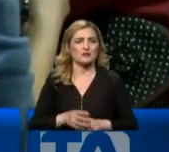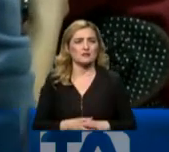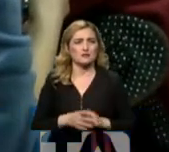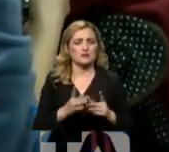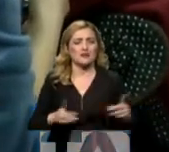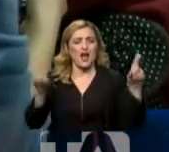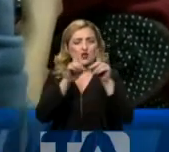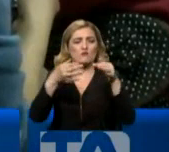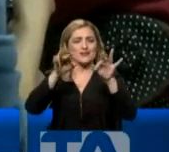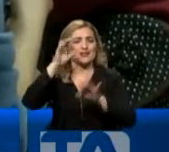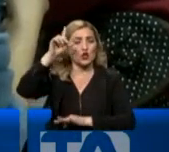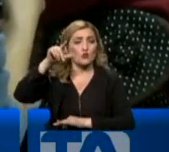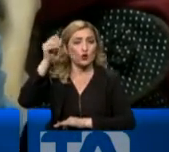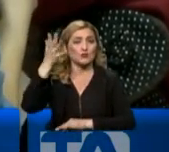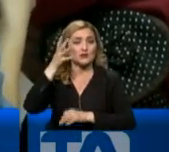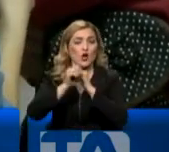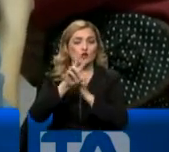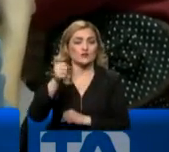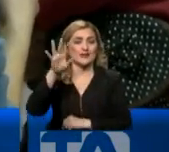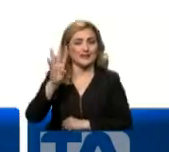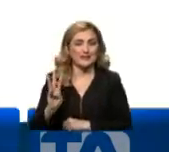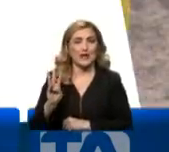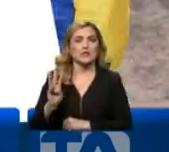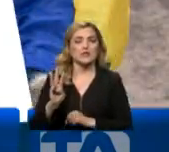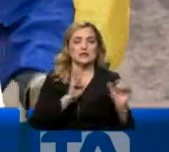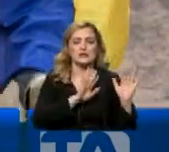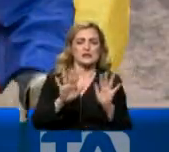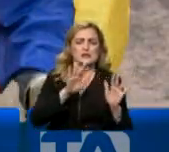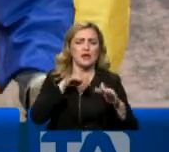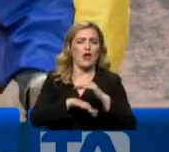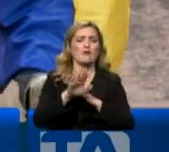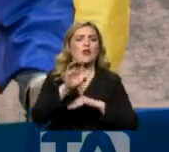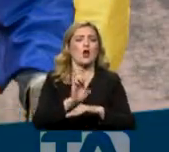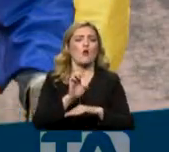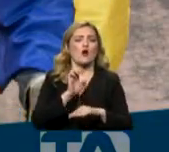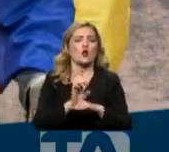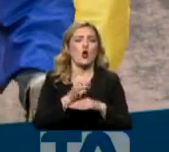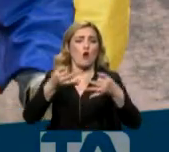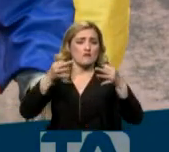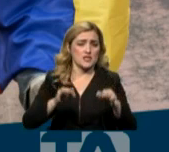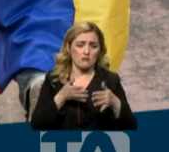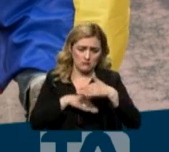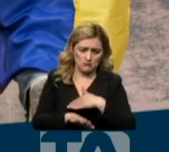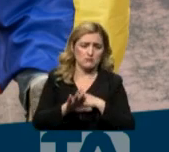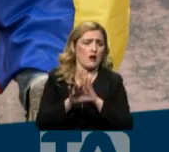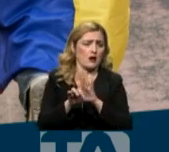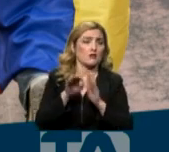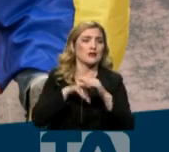datos oficiales del gobierno, desde 2016 han ingresado por pasos oficiales al